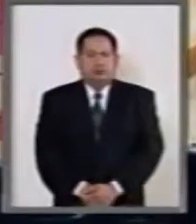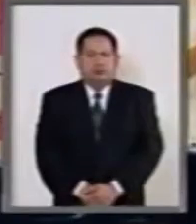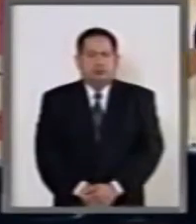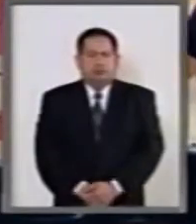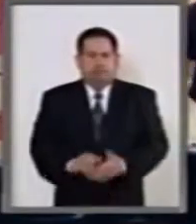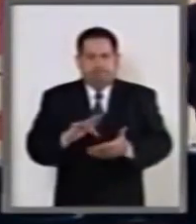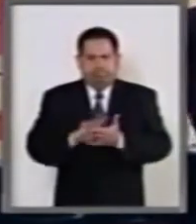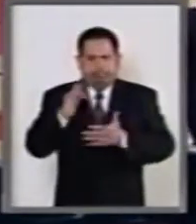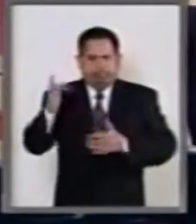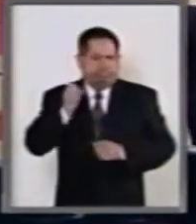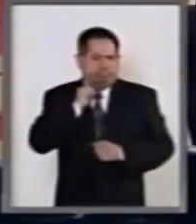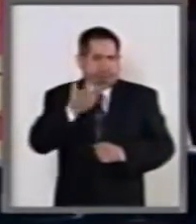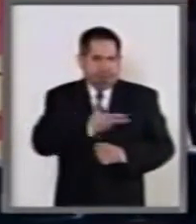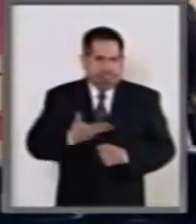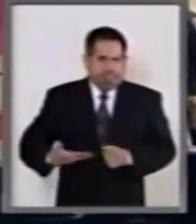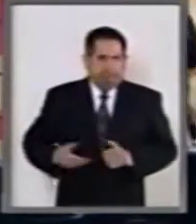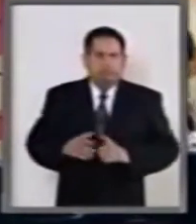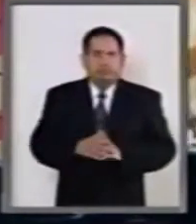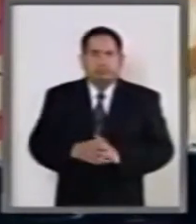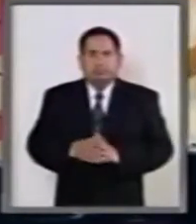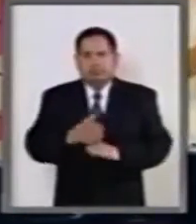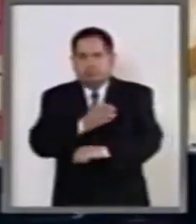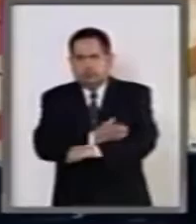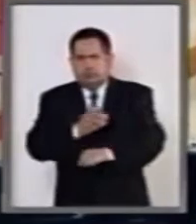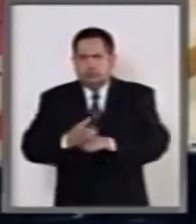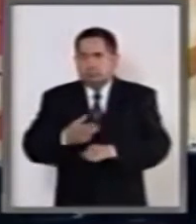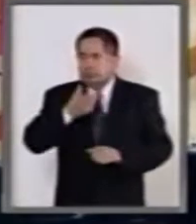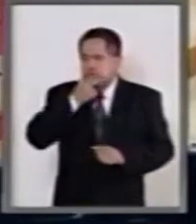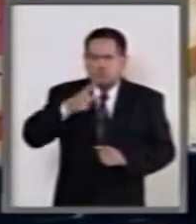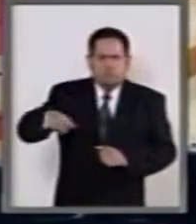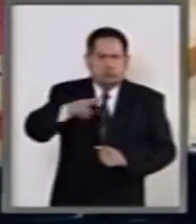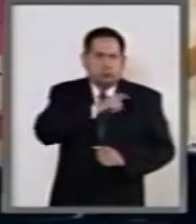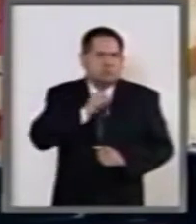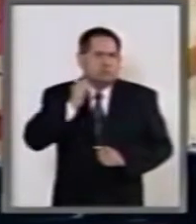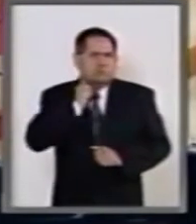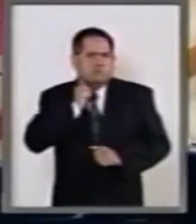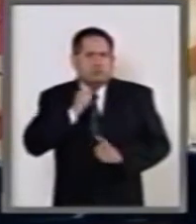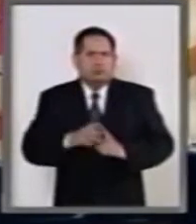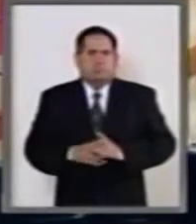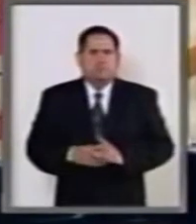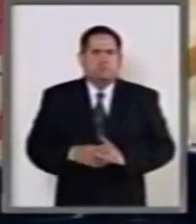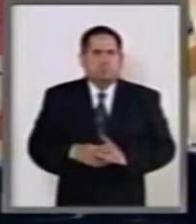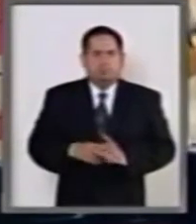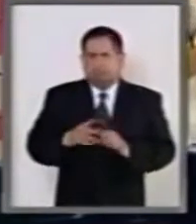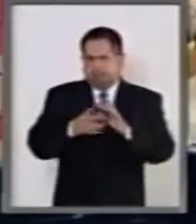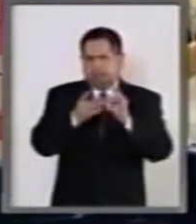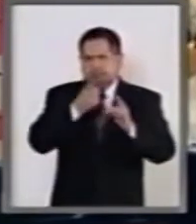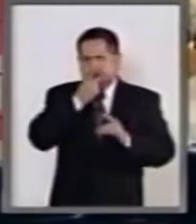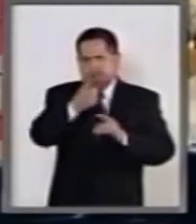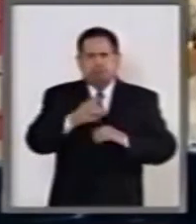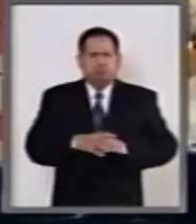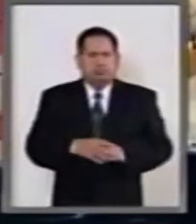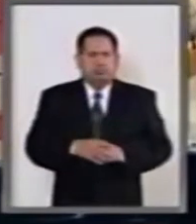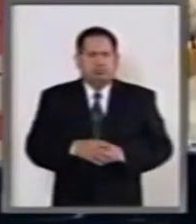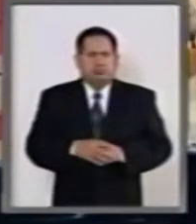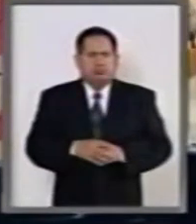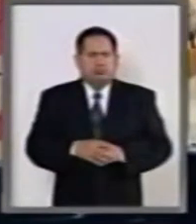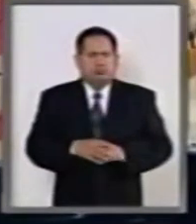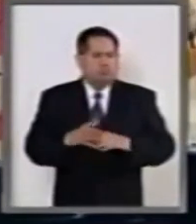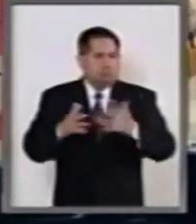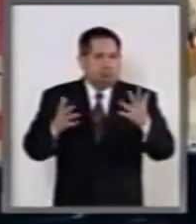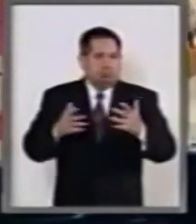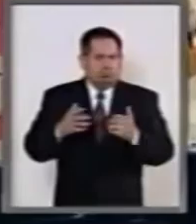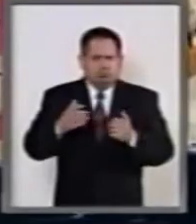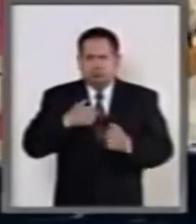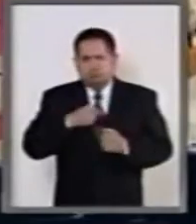Gracias, señor presidente. Compañeras, compañeros senadores, quiero decir que comparto en principio con